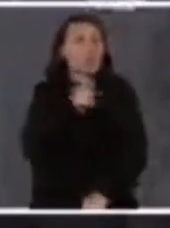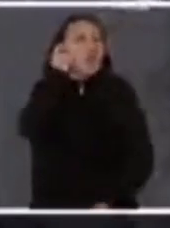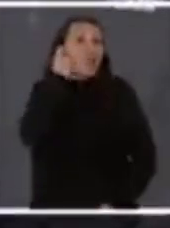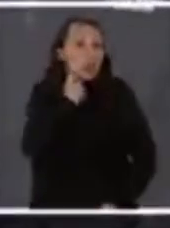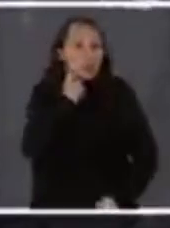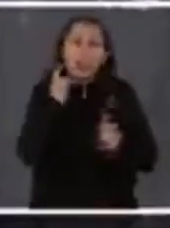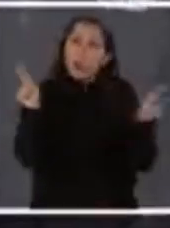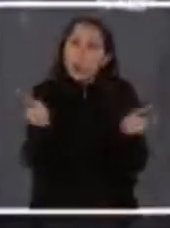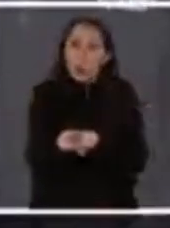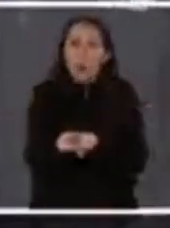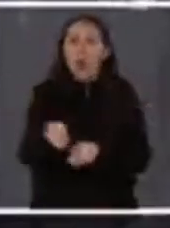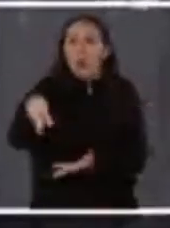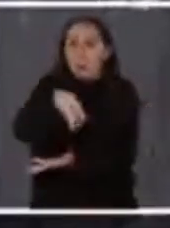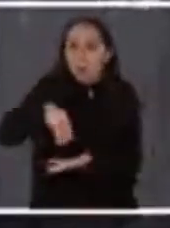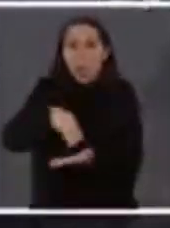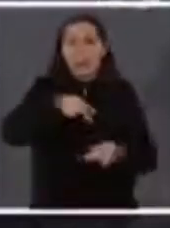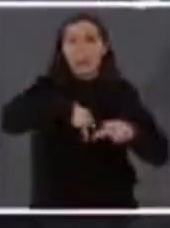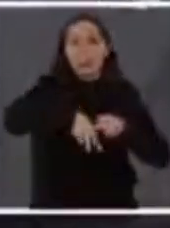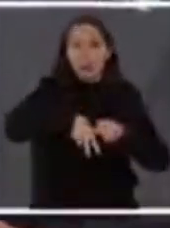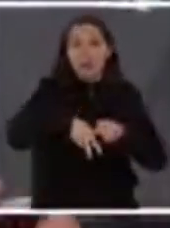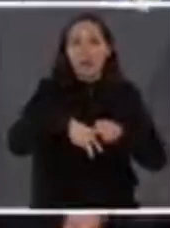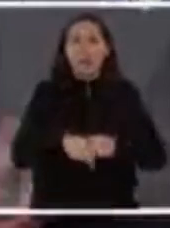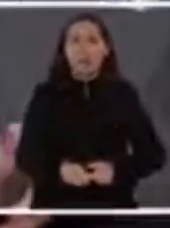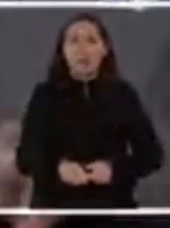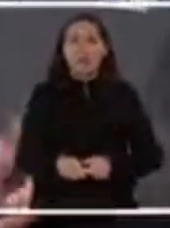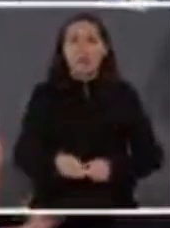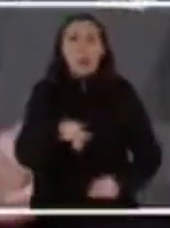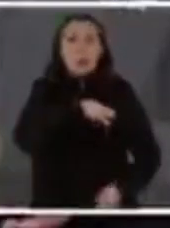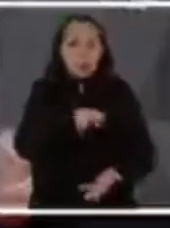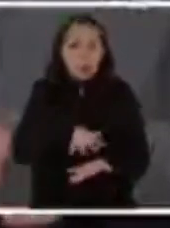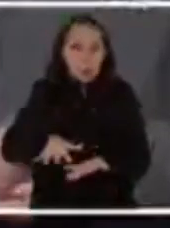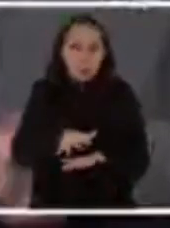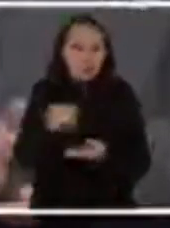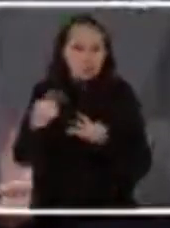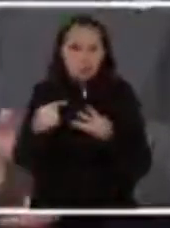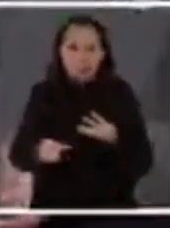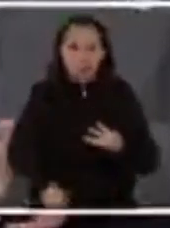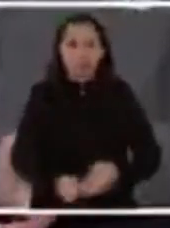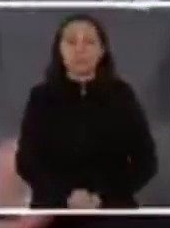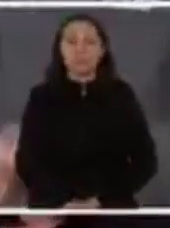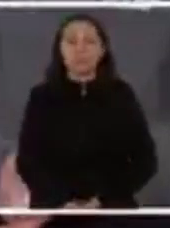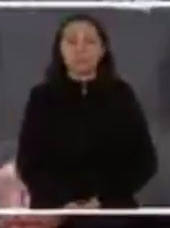vale para también el Maule, para el Ñuble, para la región metropolitana, etc.